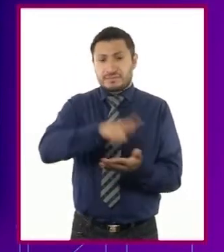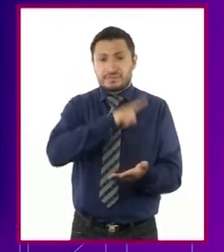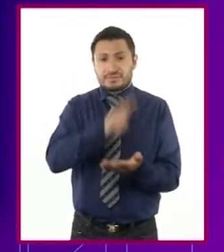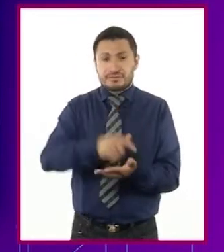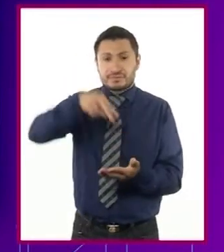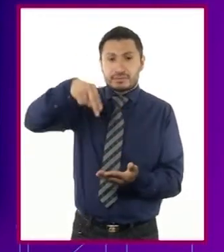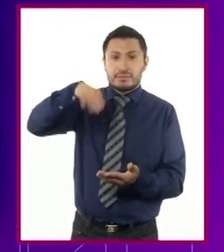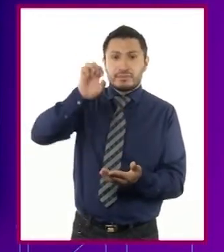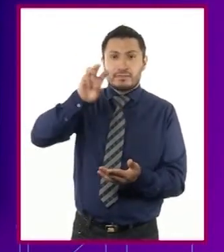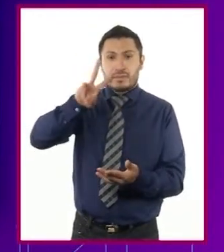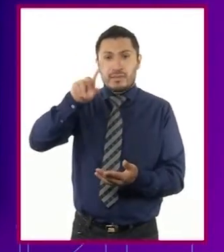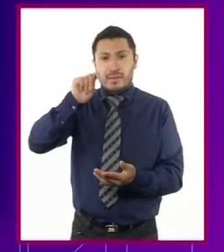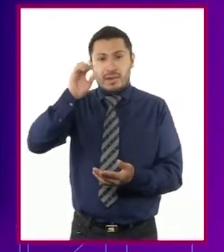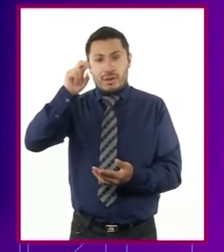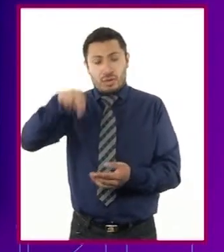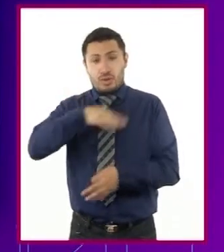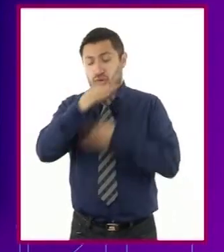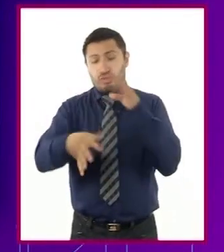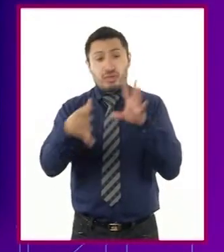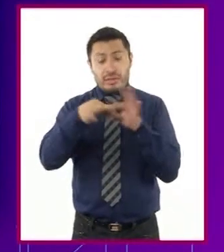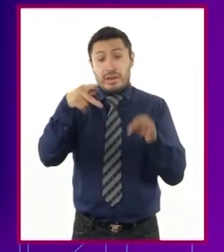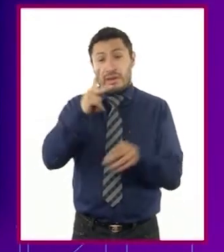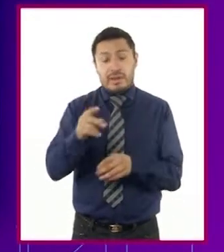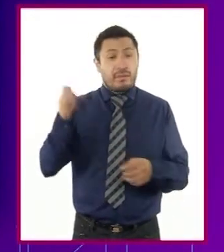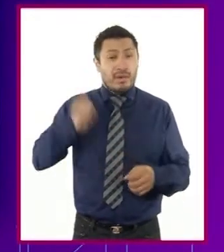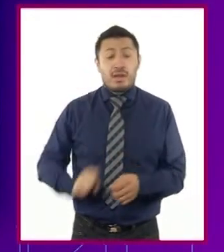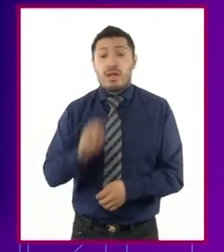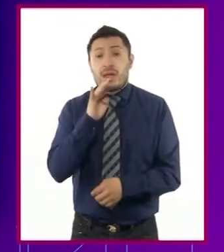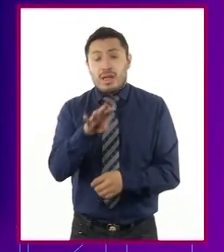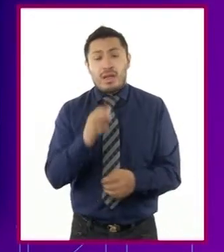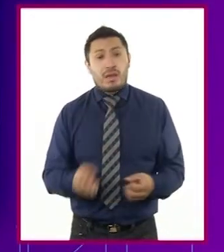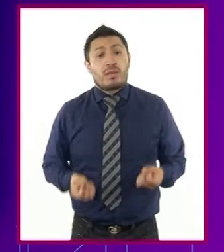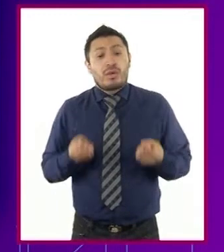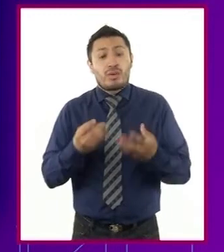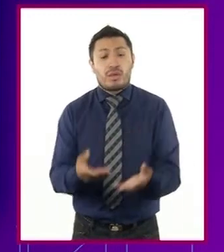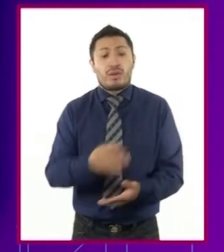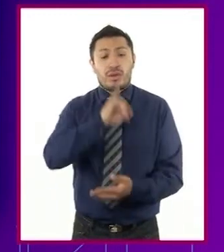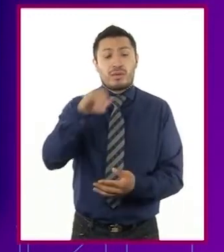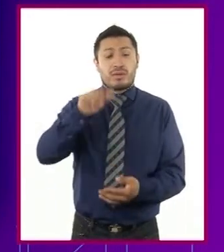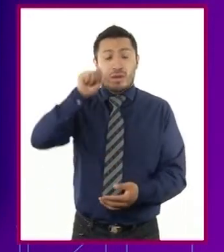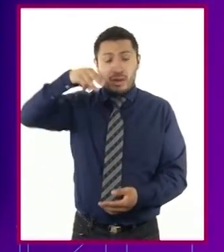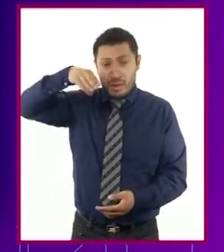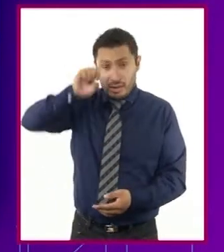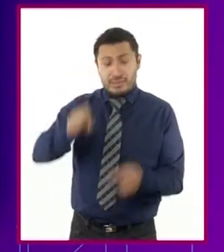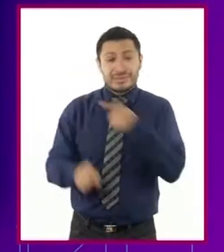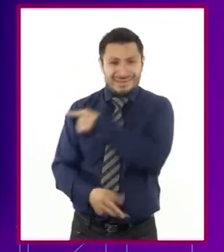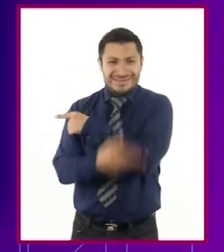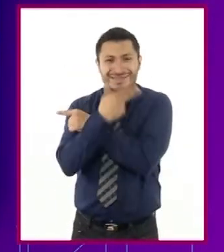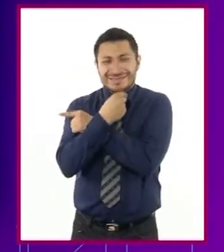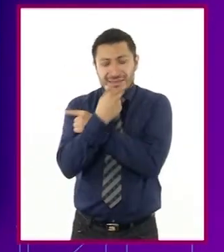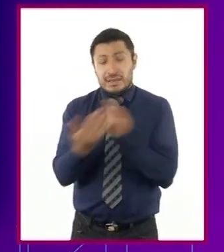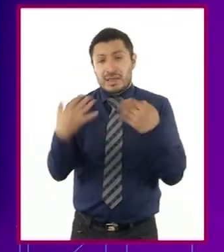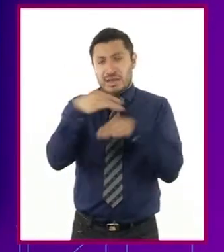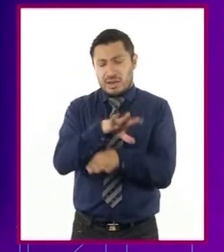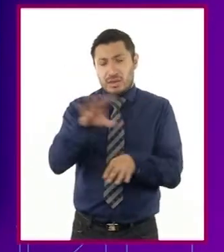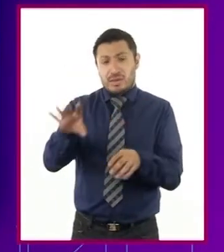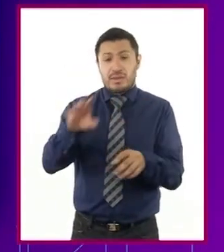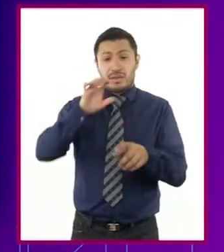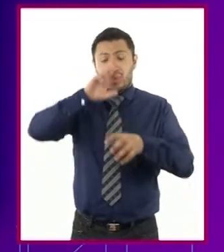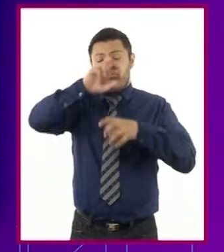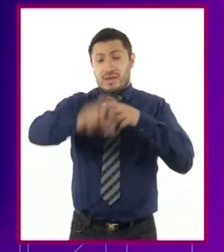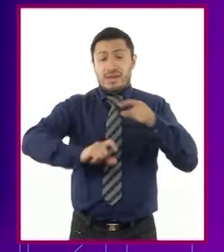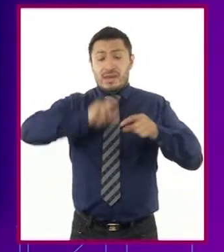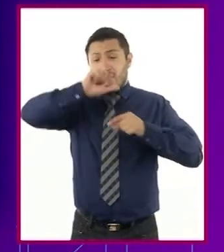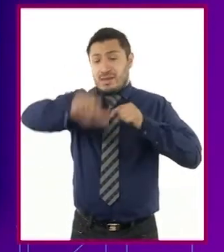lo explicaban todo. Pero en el siglo XIX, las aportaciones de James Clerk Maxwell sobre el electromagnetismo